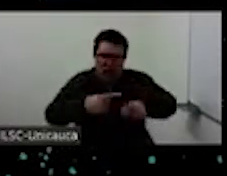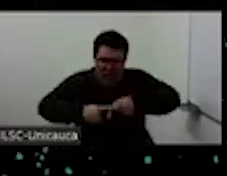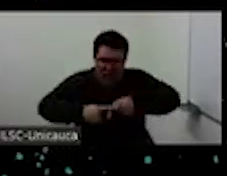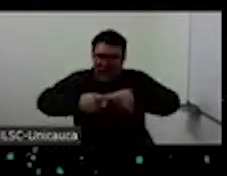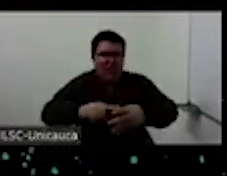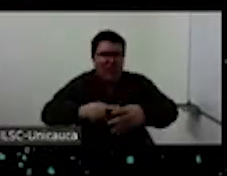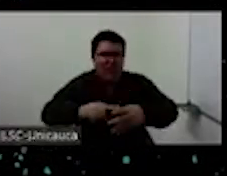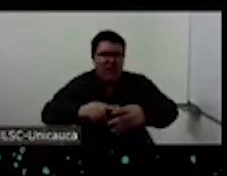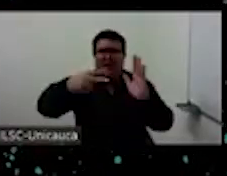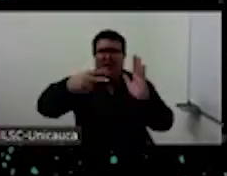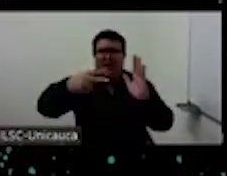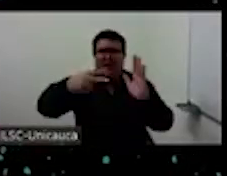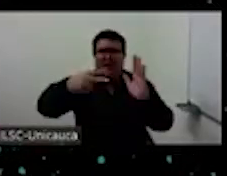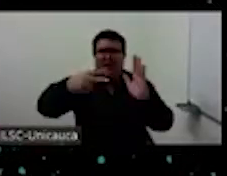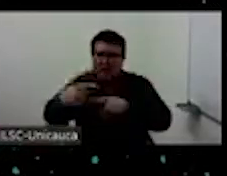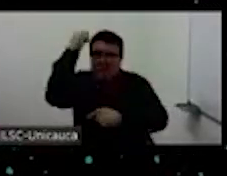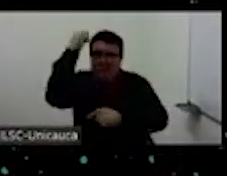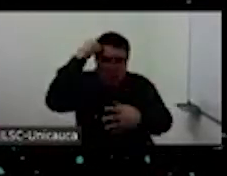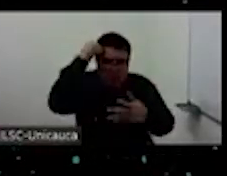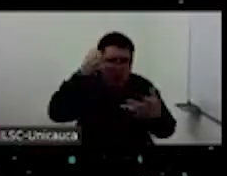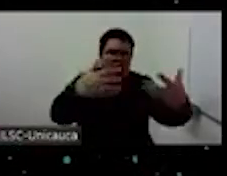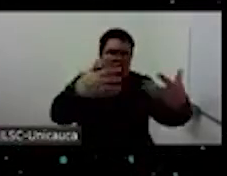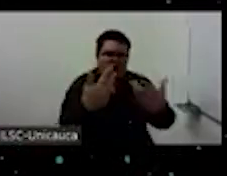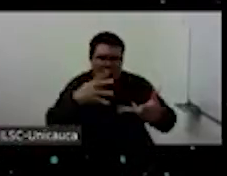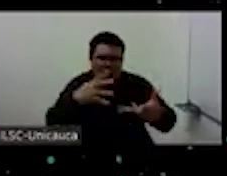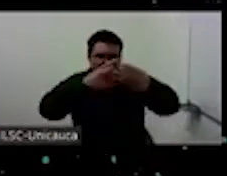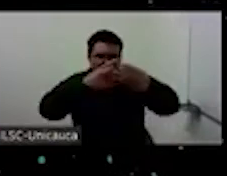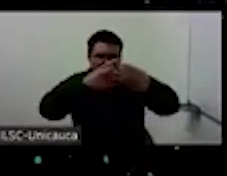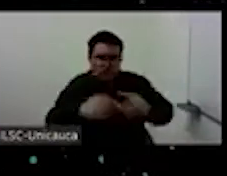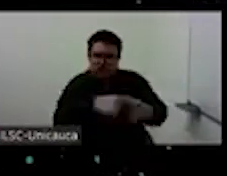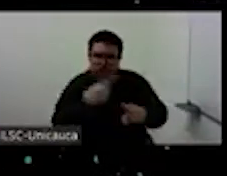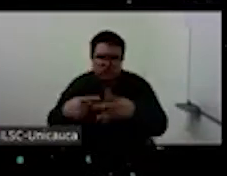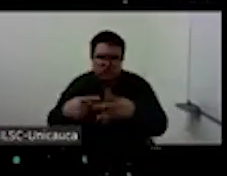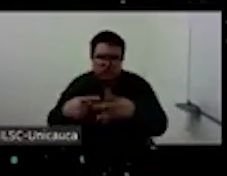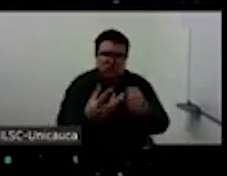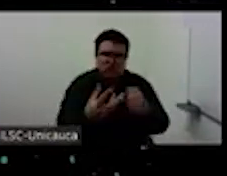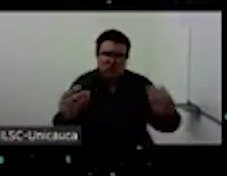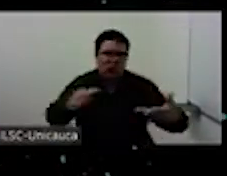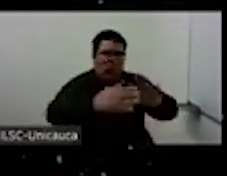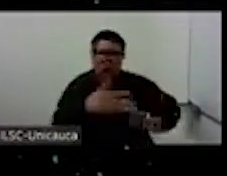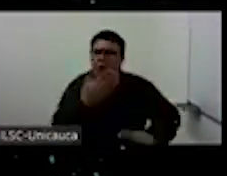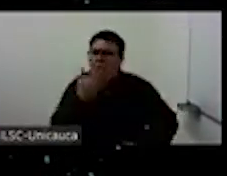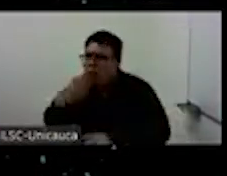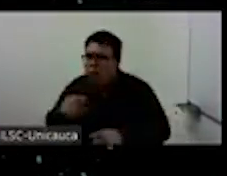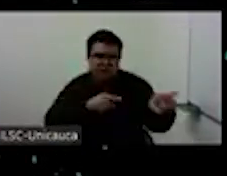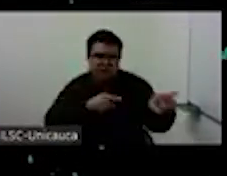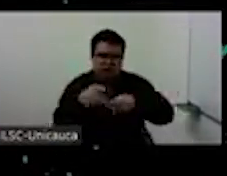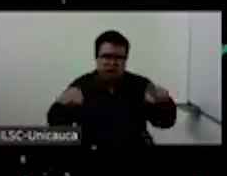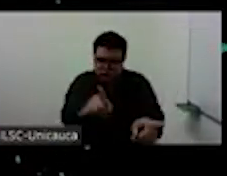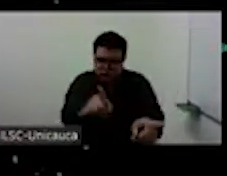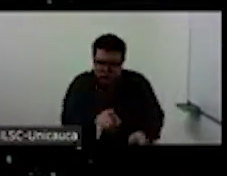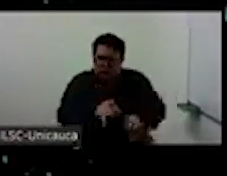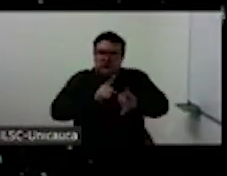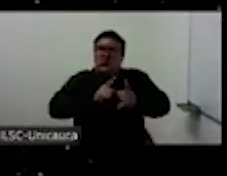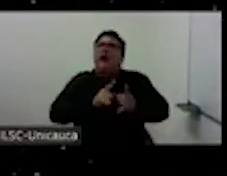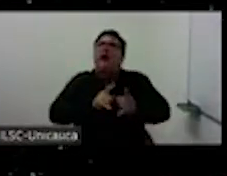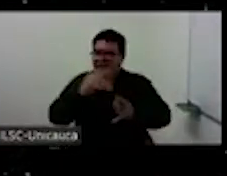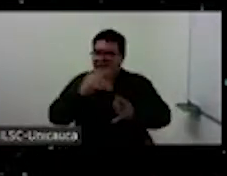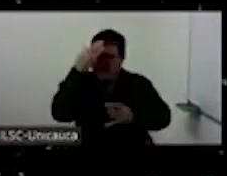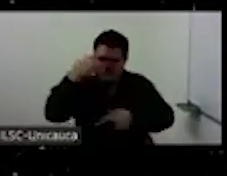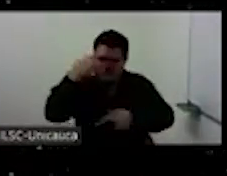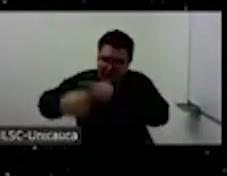técnicas, pedagogías y formas de resistencia de las comunidades indígenas. Estas son transmitidas hacia las nuevas